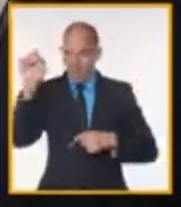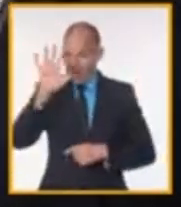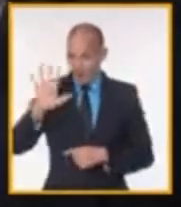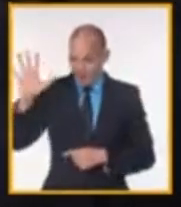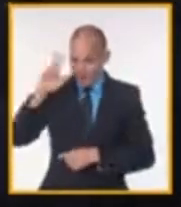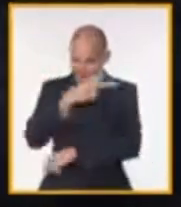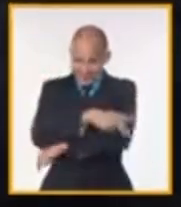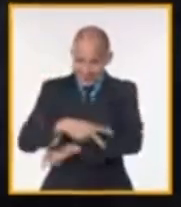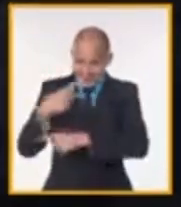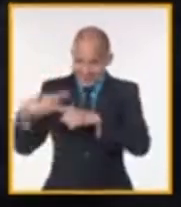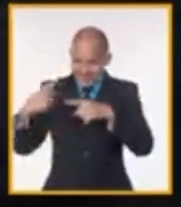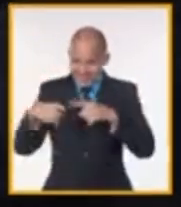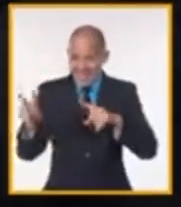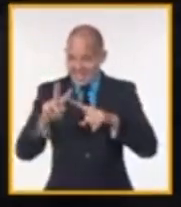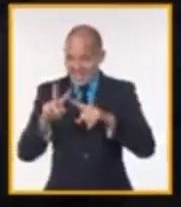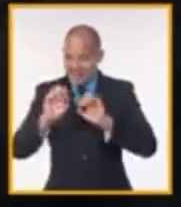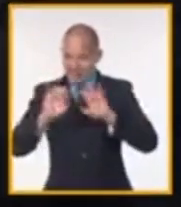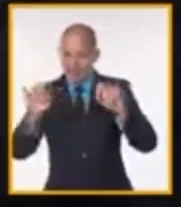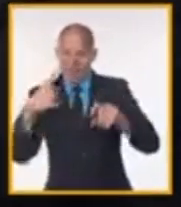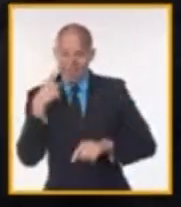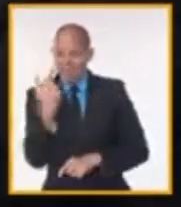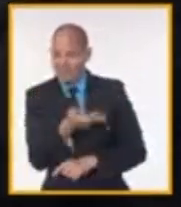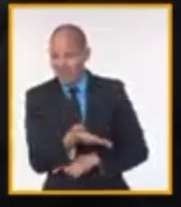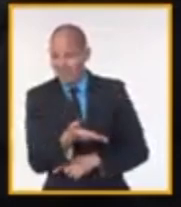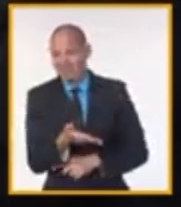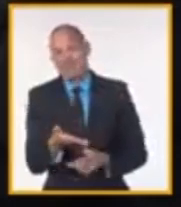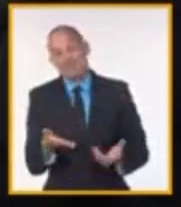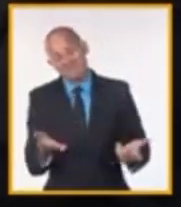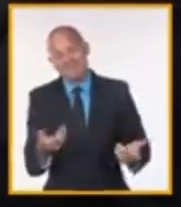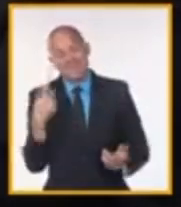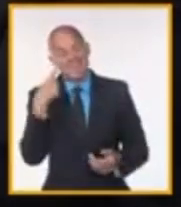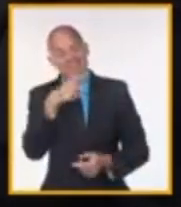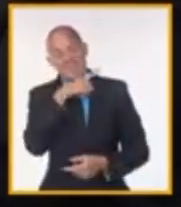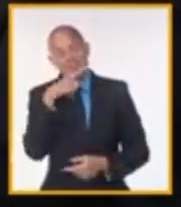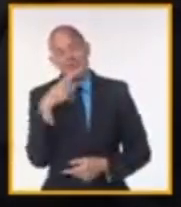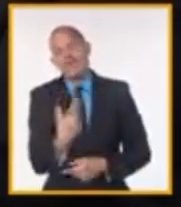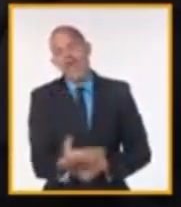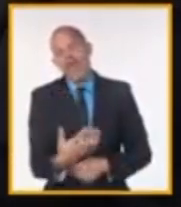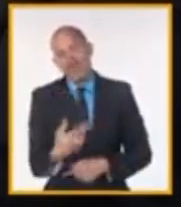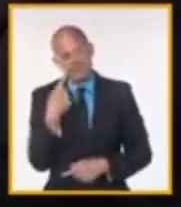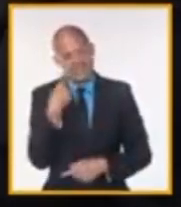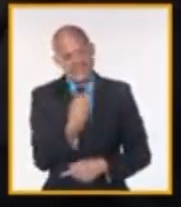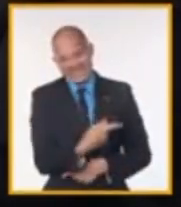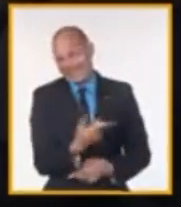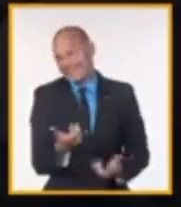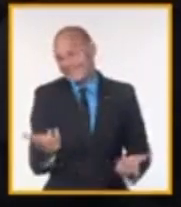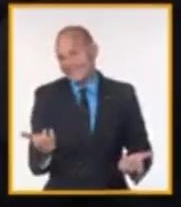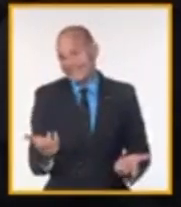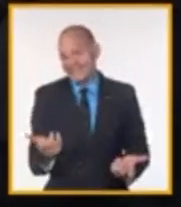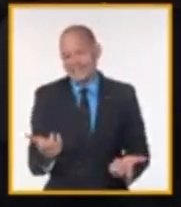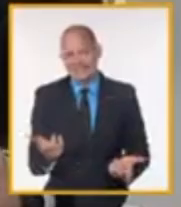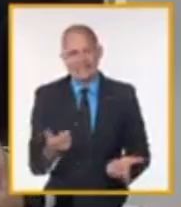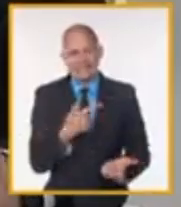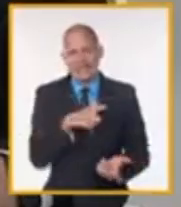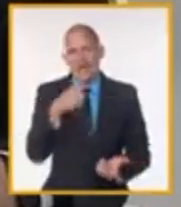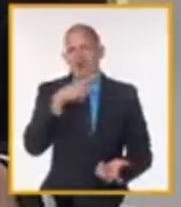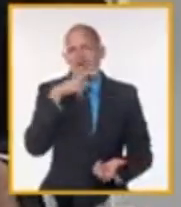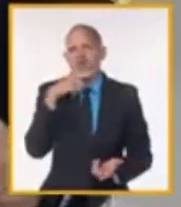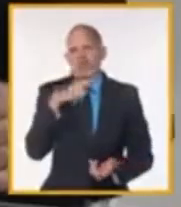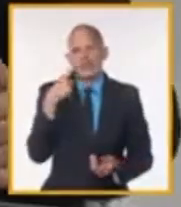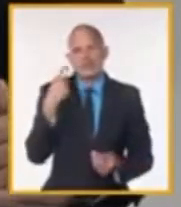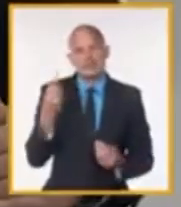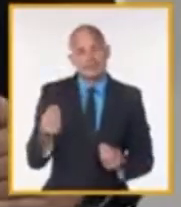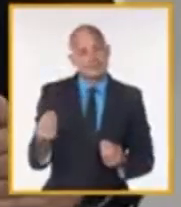si era entonces que una mu de las debilidades que tiene Rusia el ejército ruso ch históricamente yo estaba los